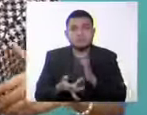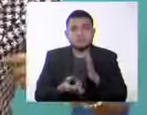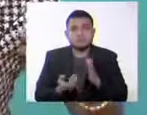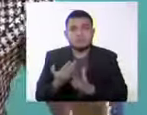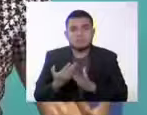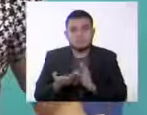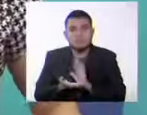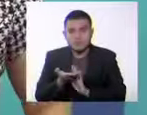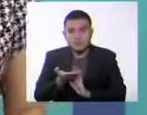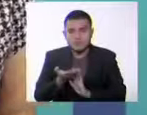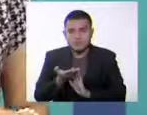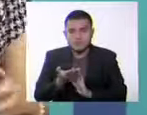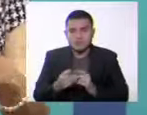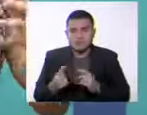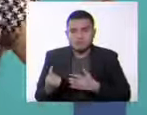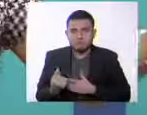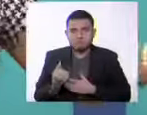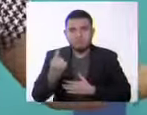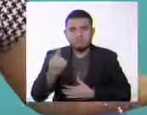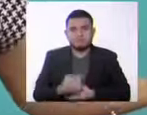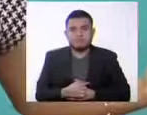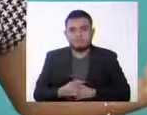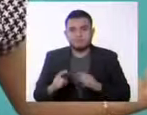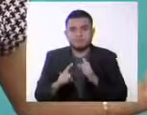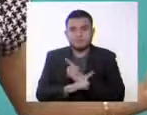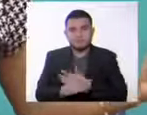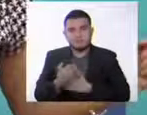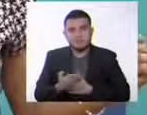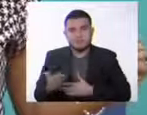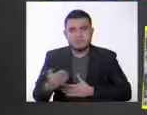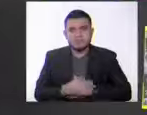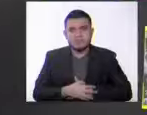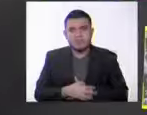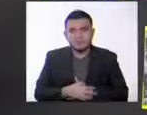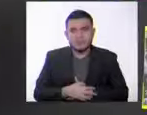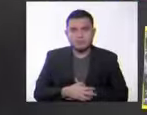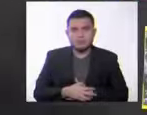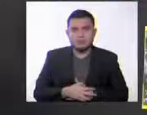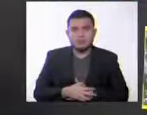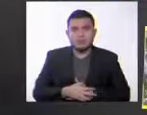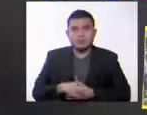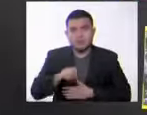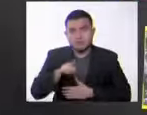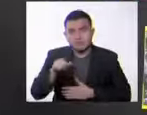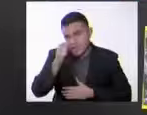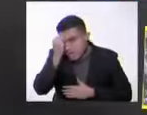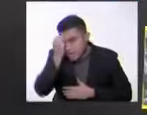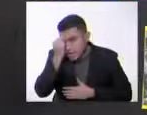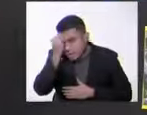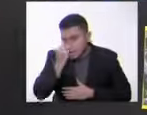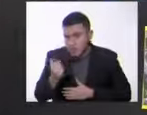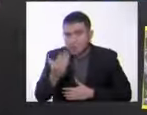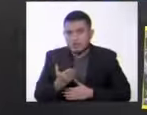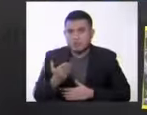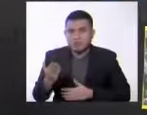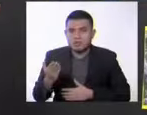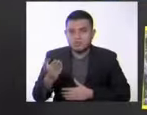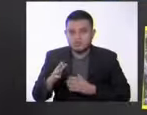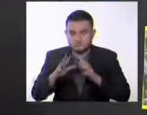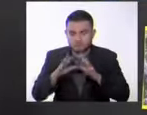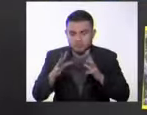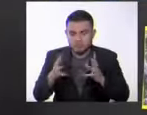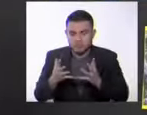avanzando, innovando, y por eso se transforman las cosas. Exactamente, así como ustedes han aprendido cosas, pues la humanidad también